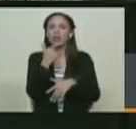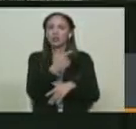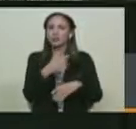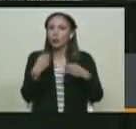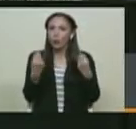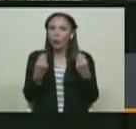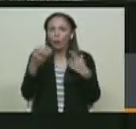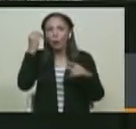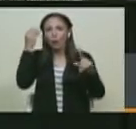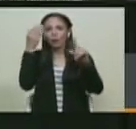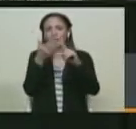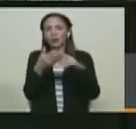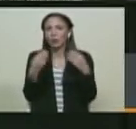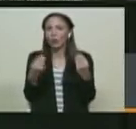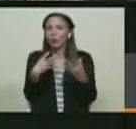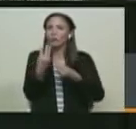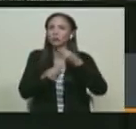clave?